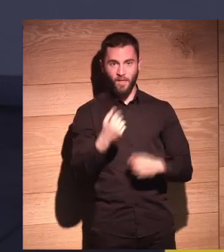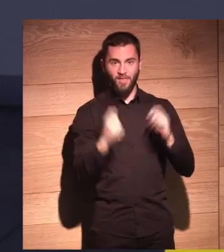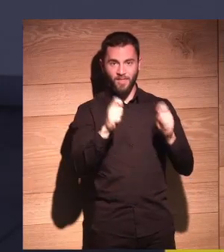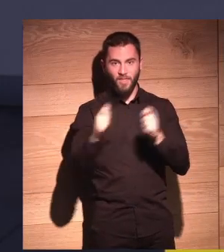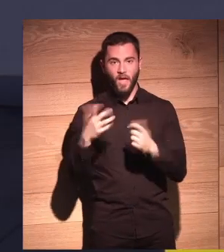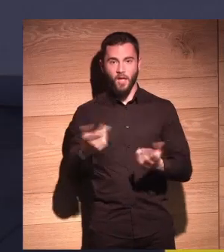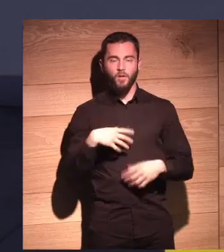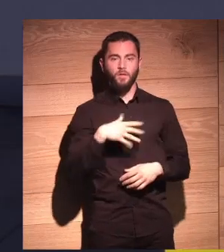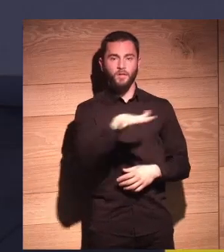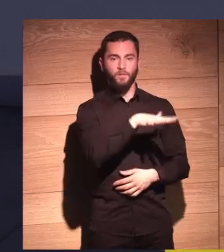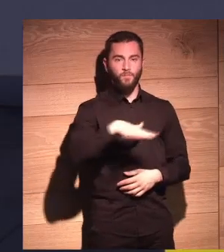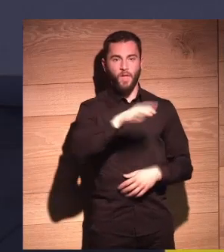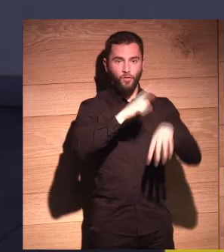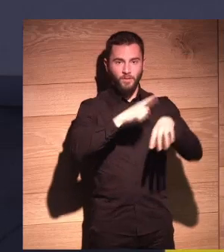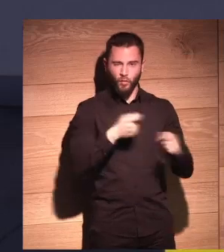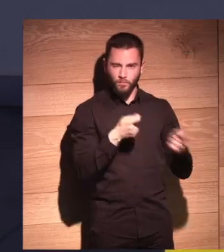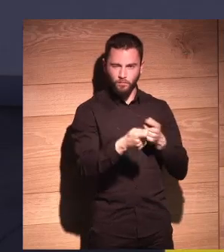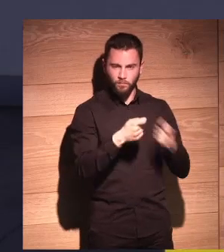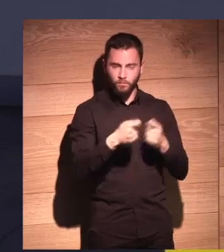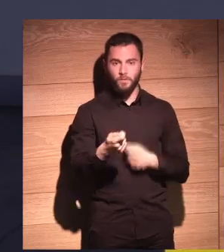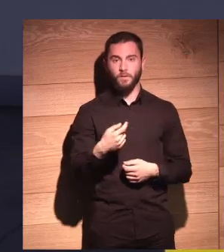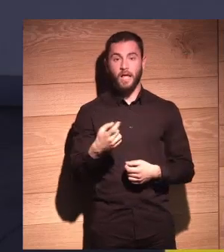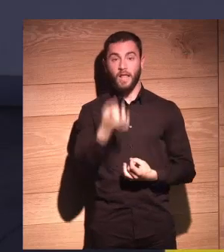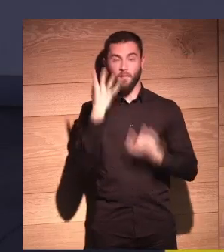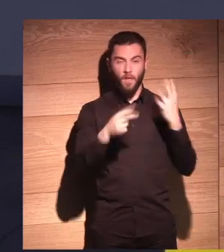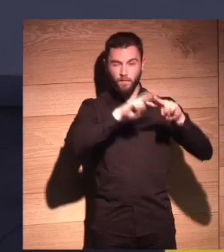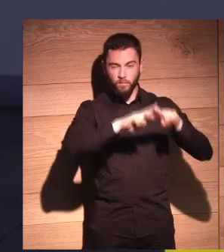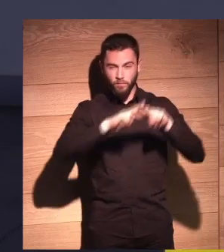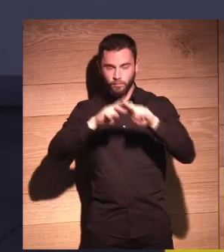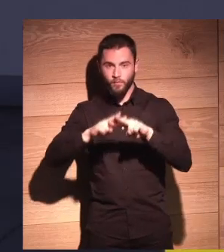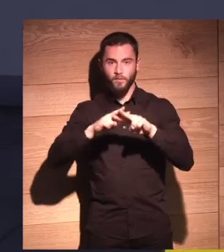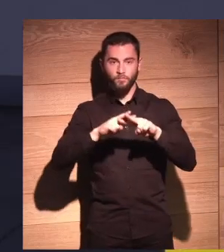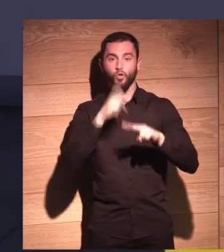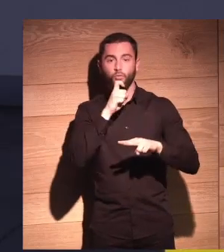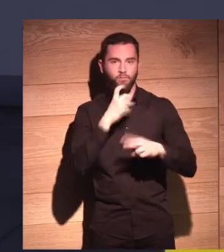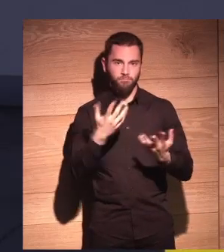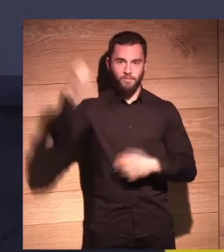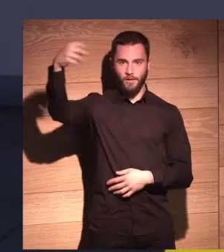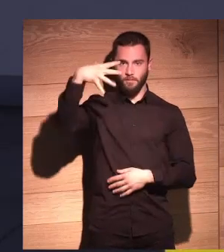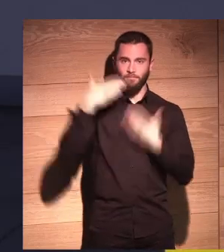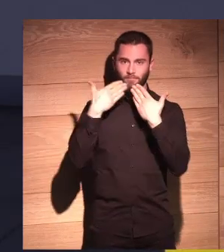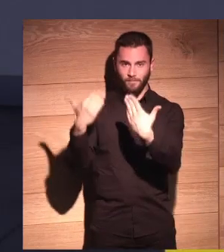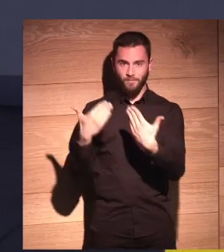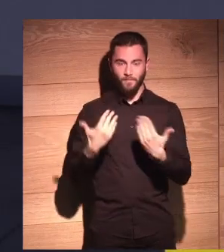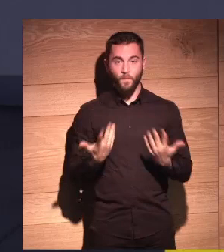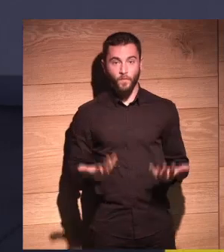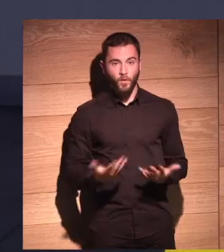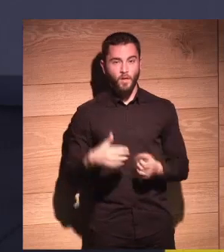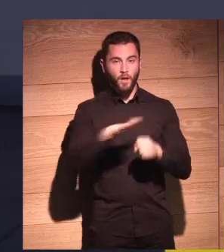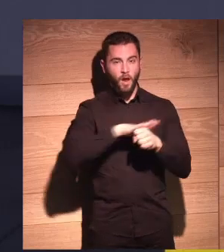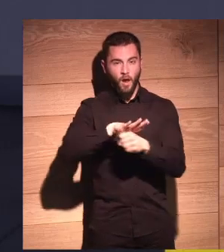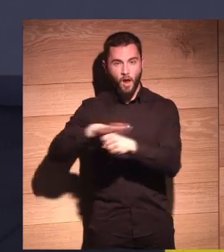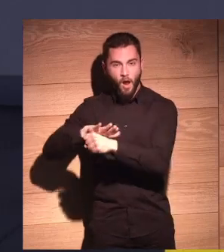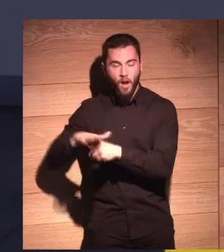hacer un control espacio-temporal de su actividad mediante la iluminación. Entonces, son áreas